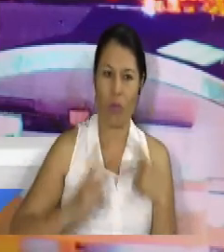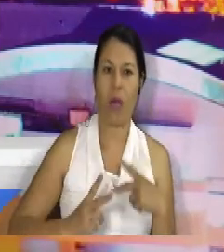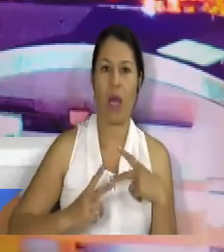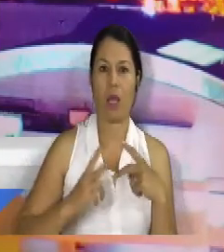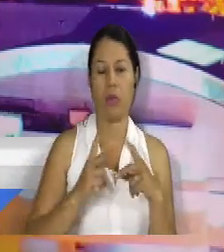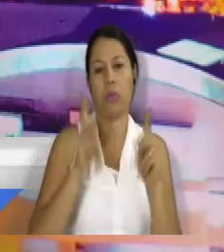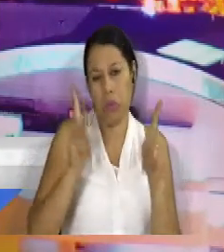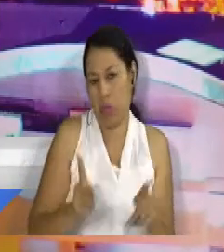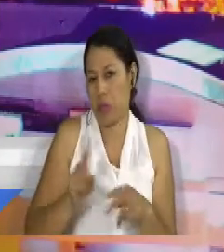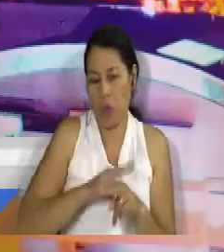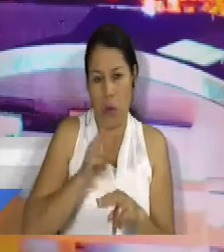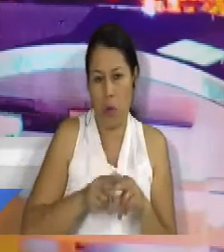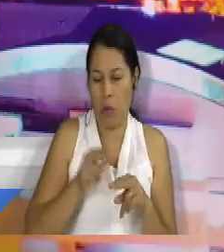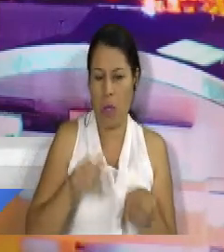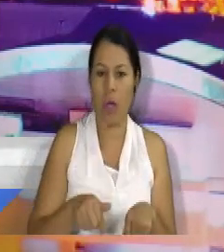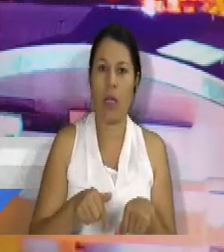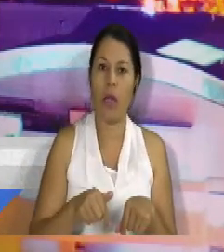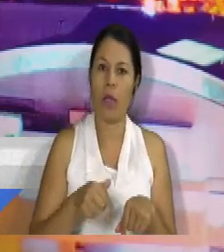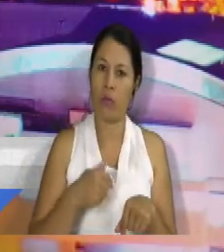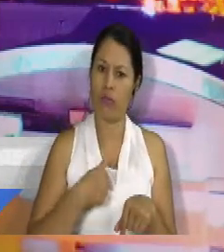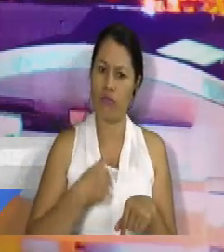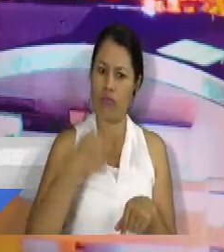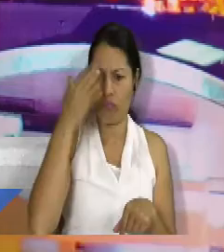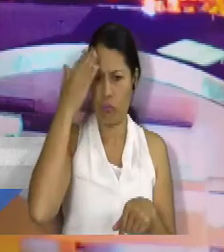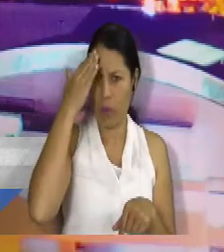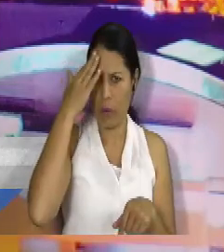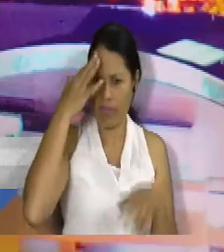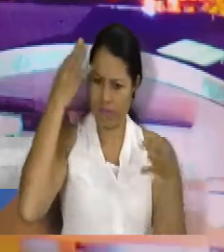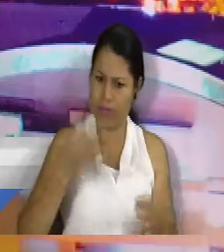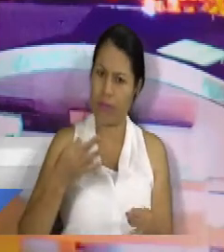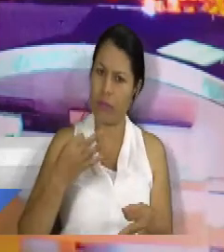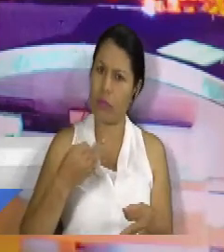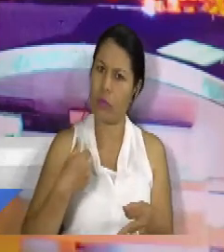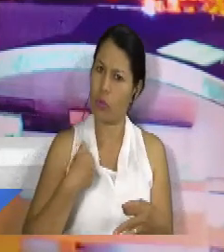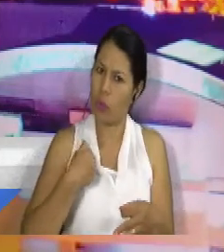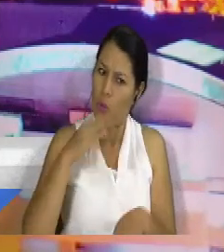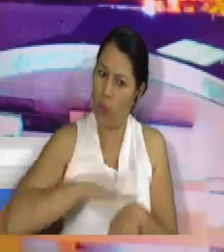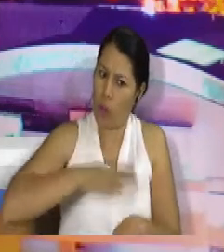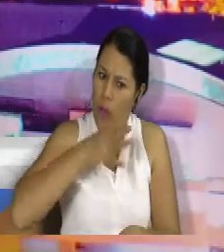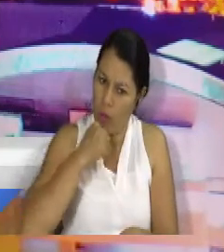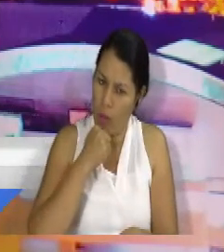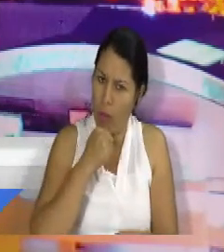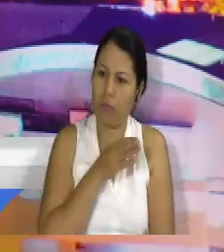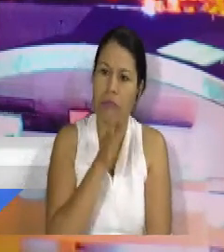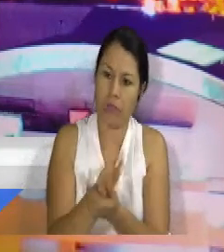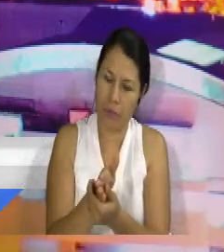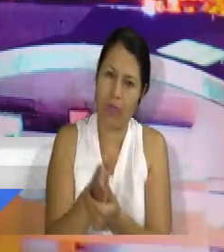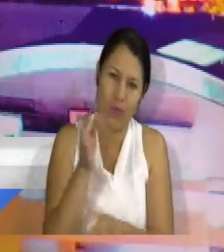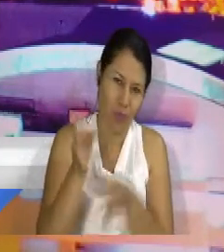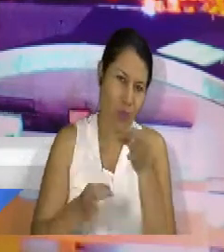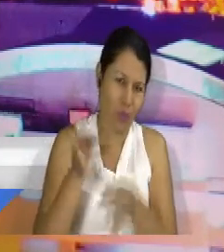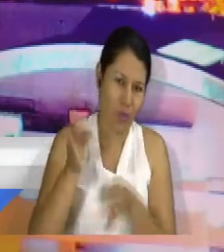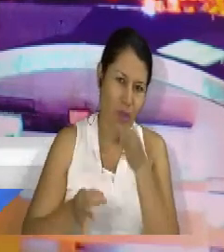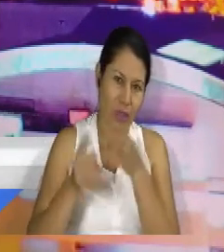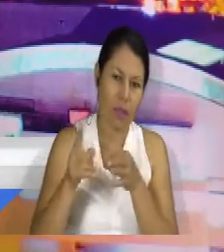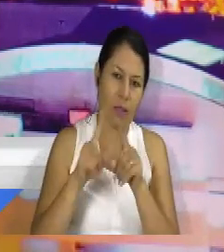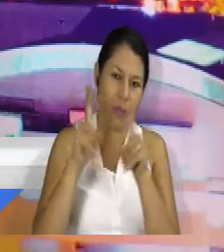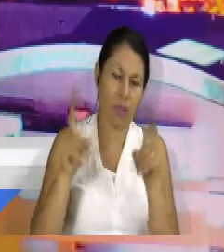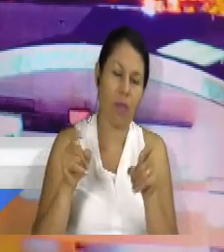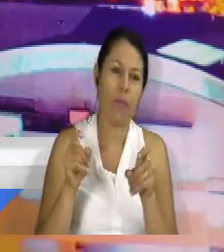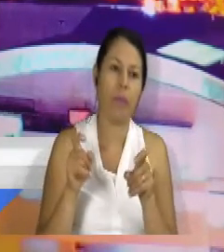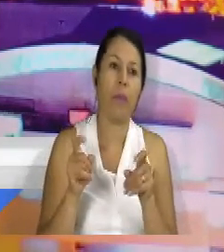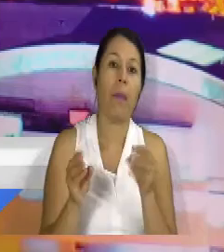creyendo y estando convencido de mi inocencia, acudo allí para que se me revise el proceso. Pero además la ley dice que quienes lleven